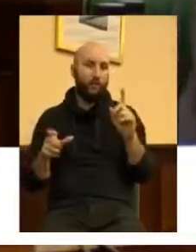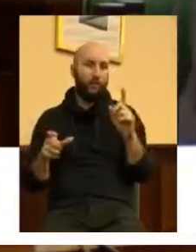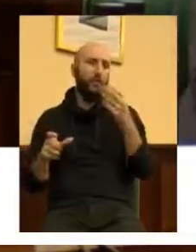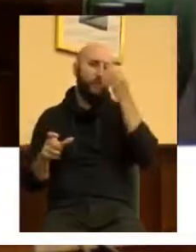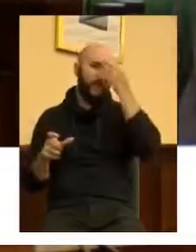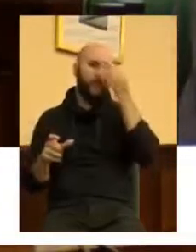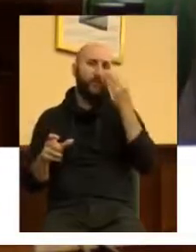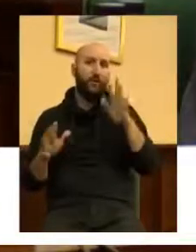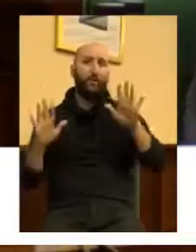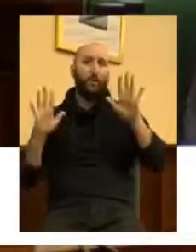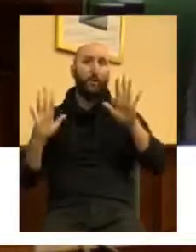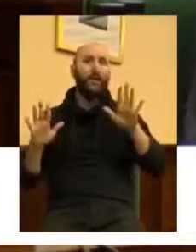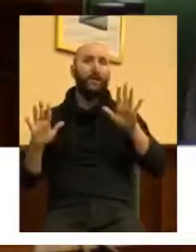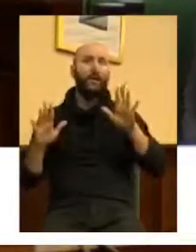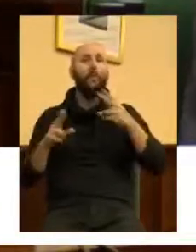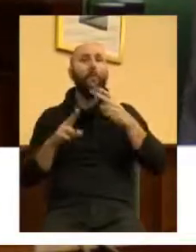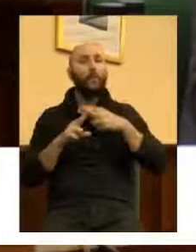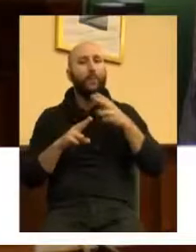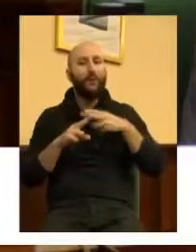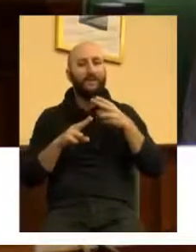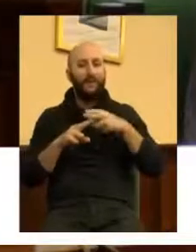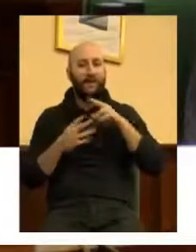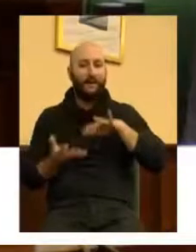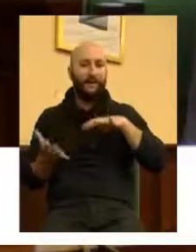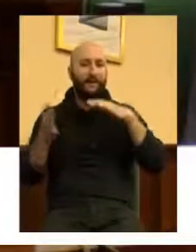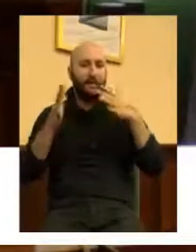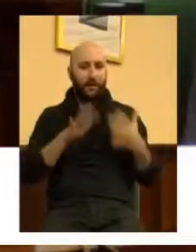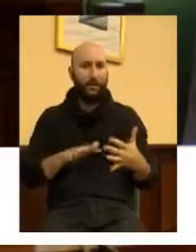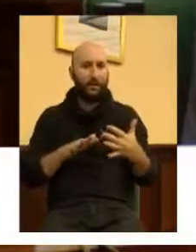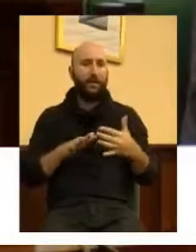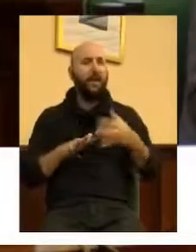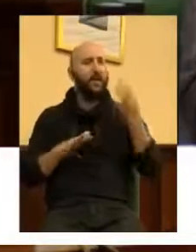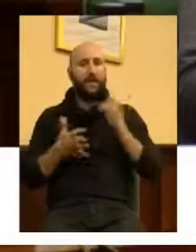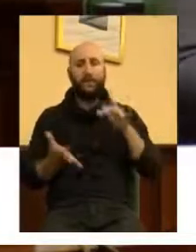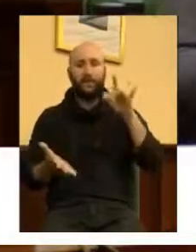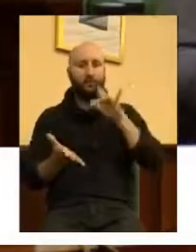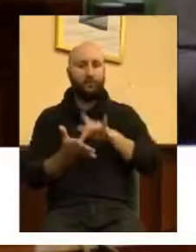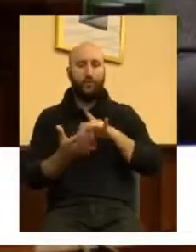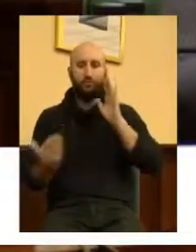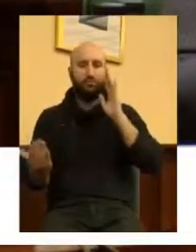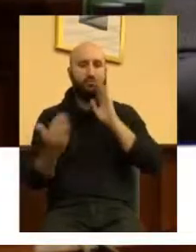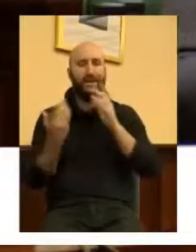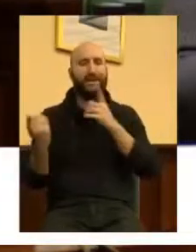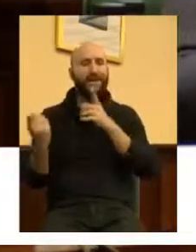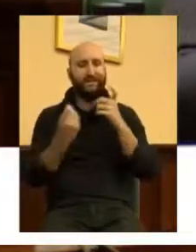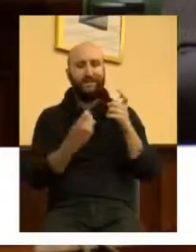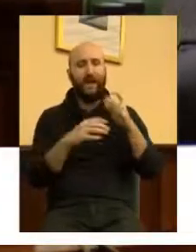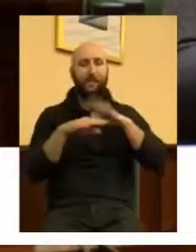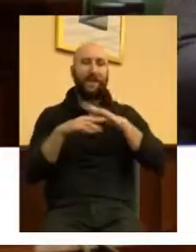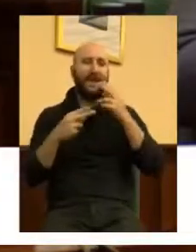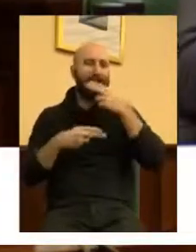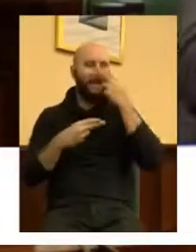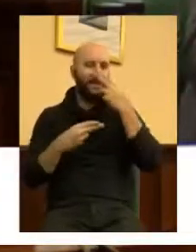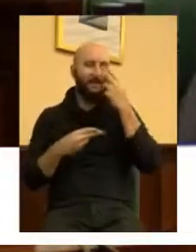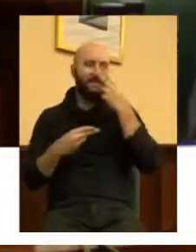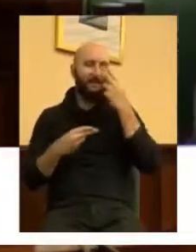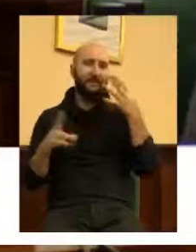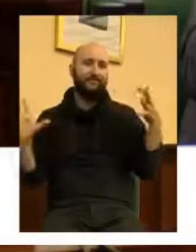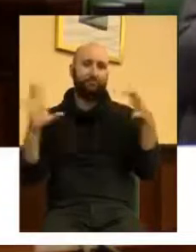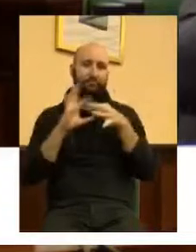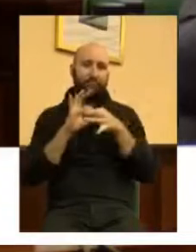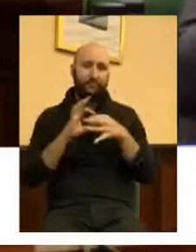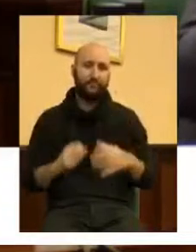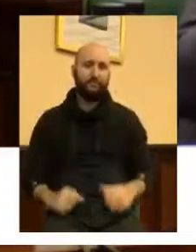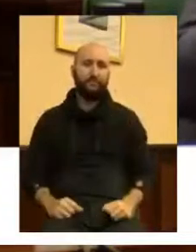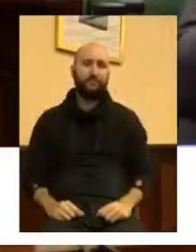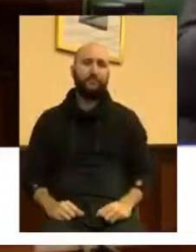así, pero eso, toda política que se lleve a cabo tiene que enfrentarse a una necesidad de armonización de intereses. El